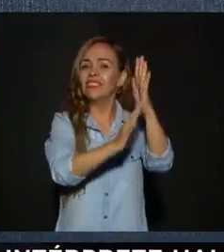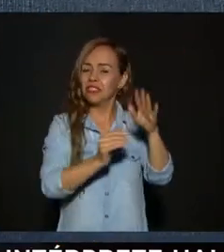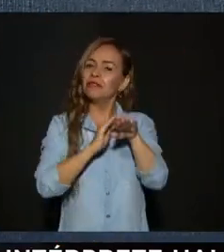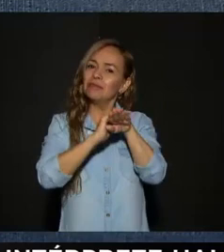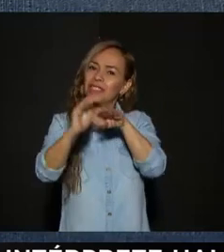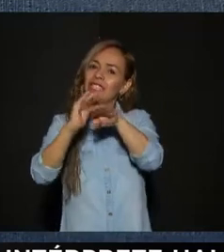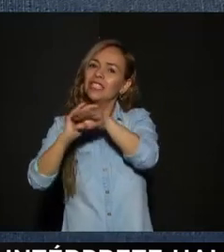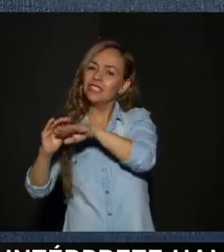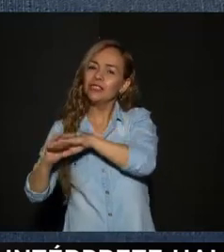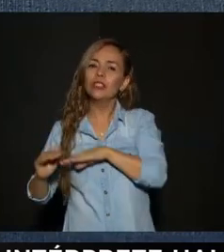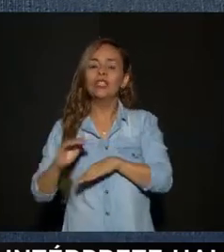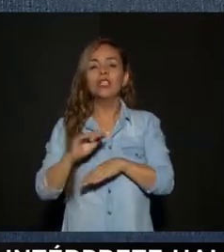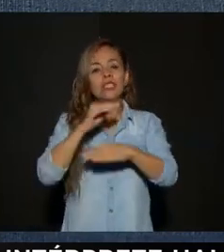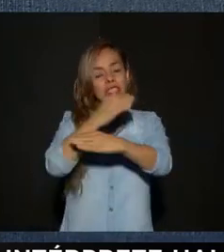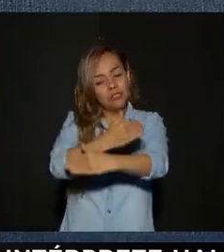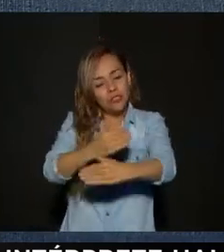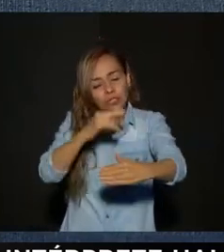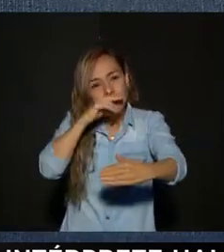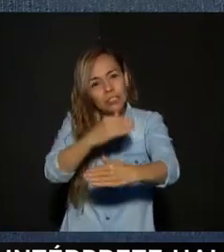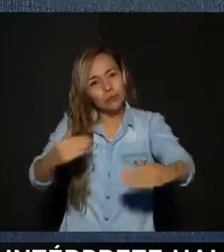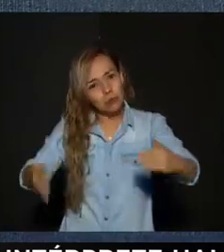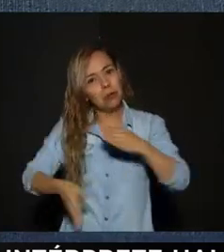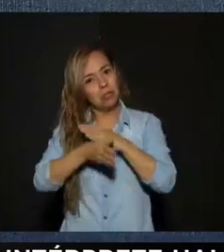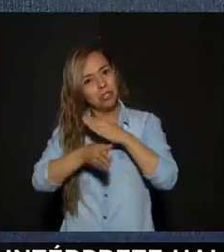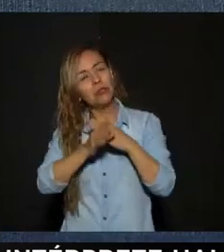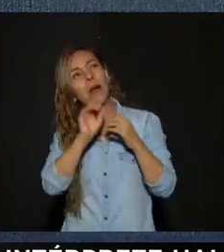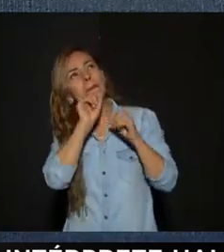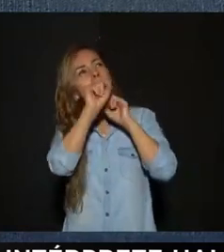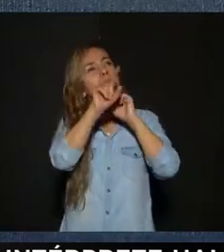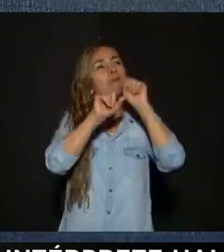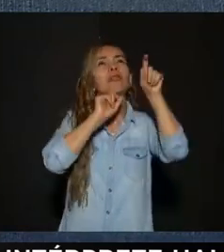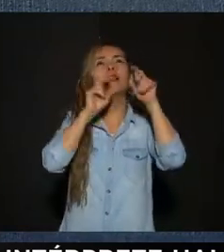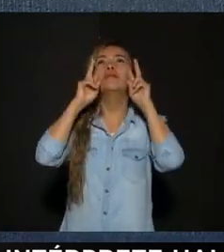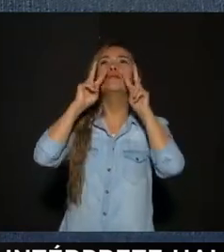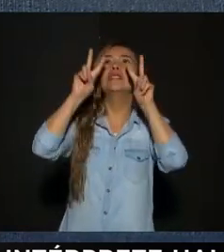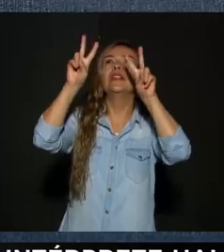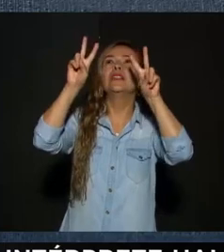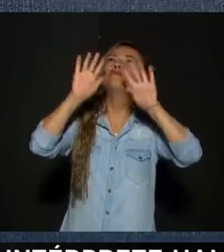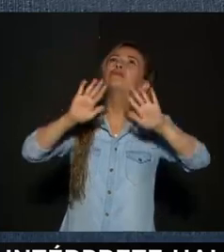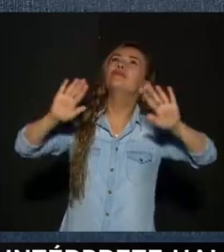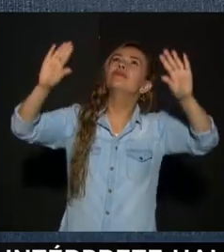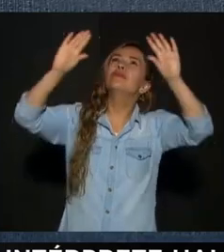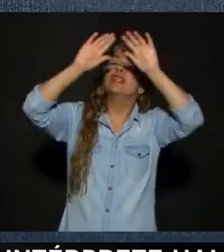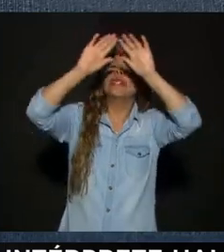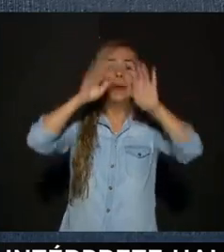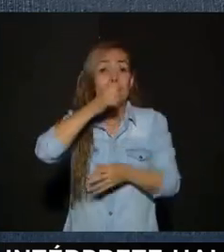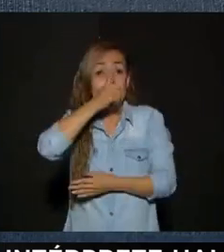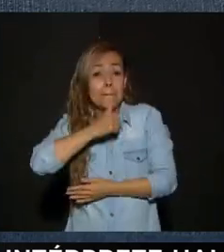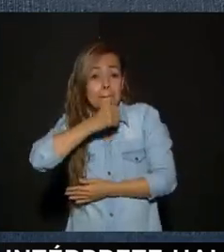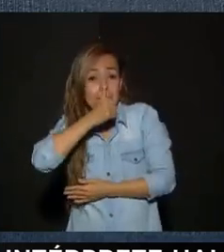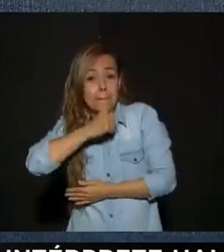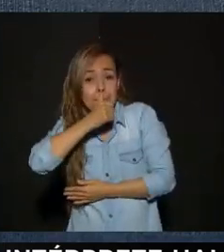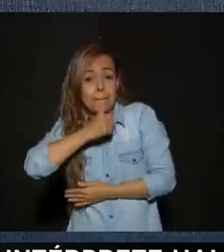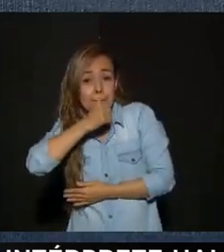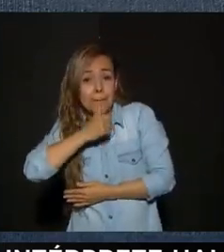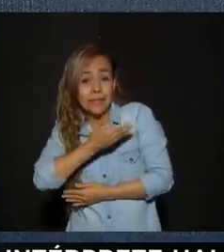por supuesto a seguir haciéndose esas preguntas, seguir haciendo observación del cielo, tengamos un poco de paciencia. Fíjate que en el bloque de hoy he